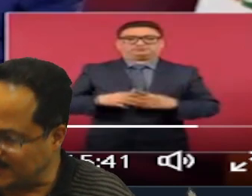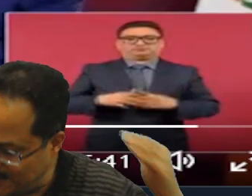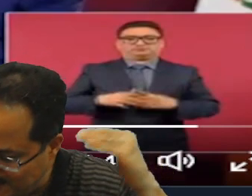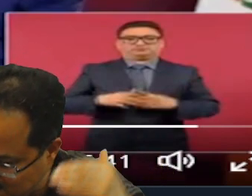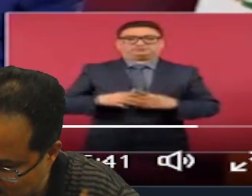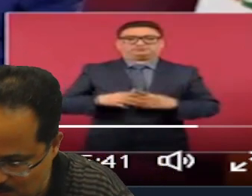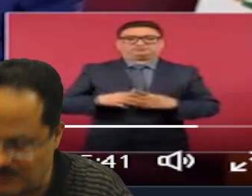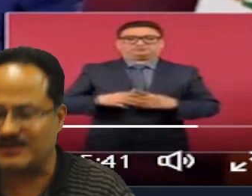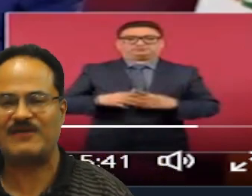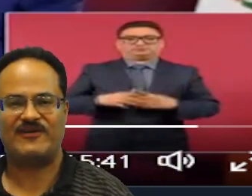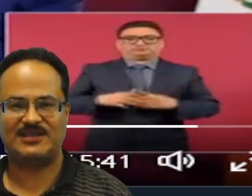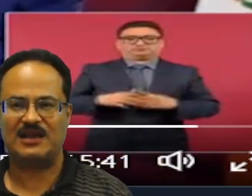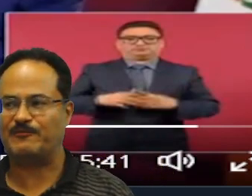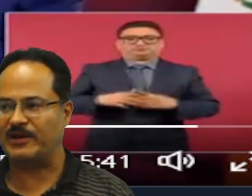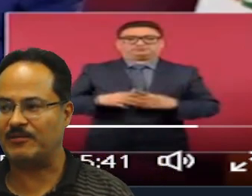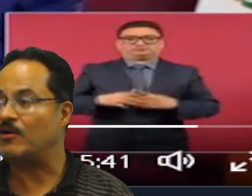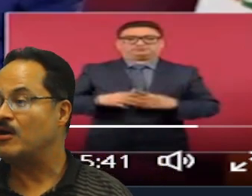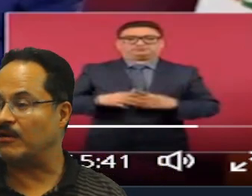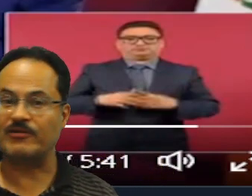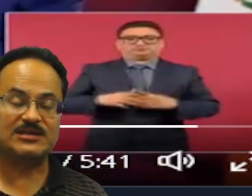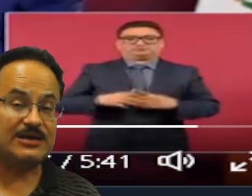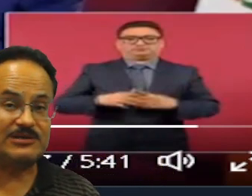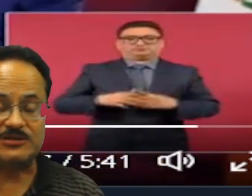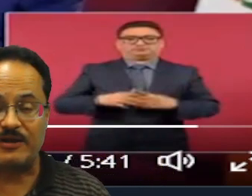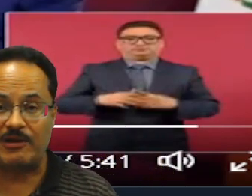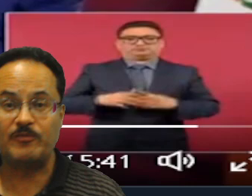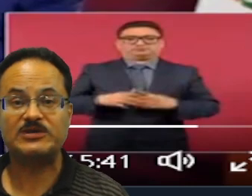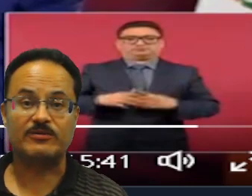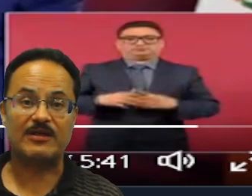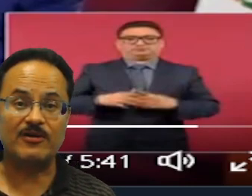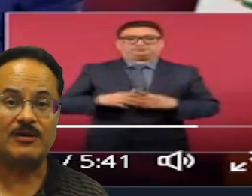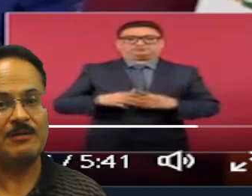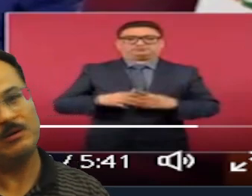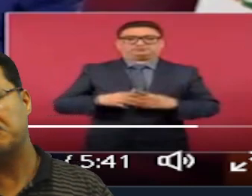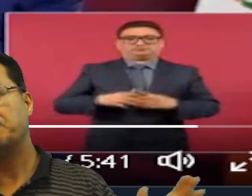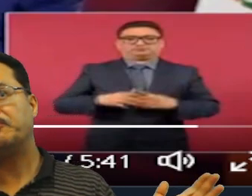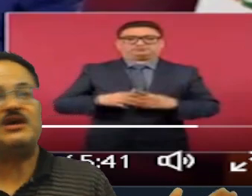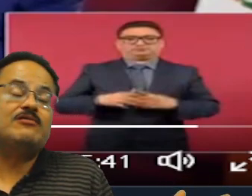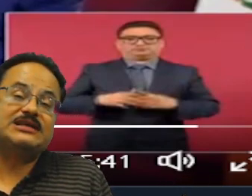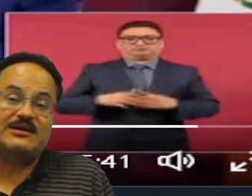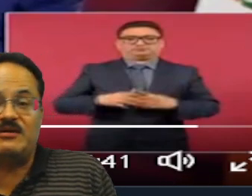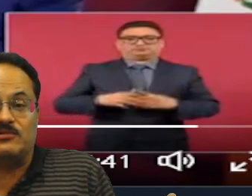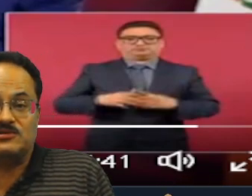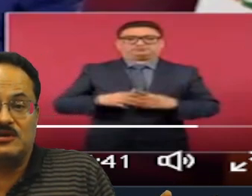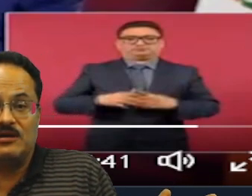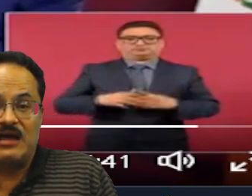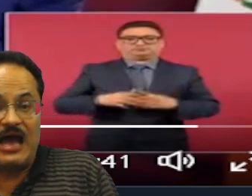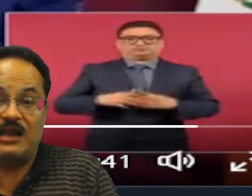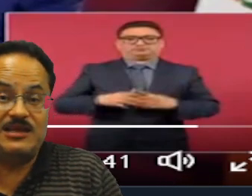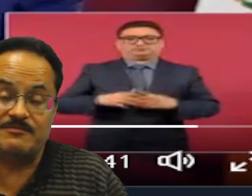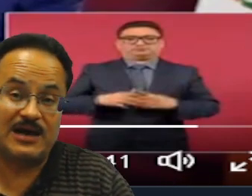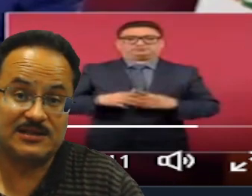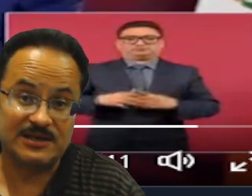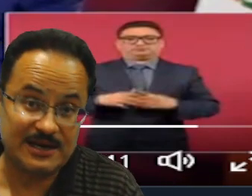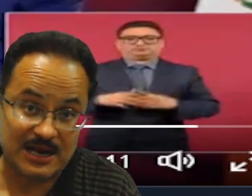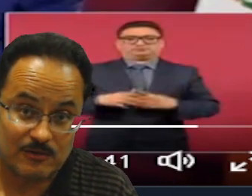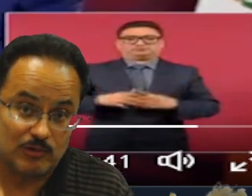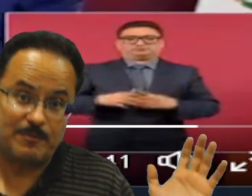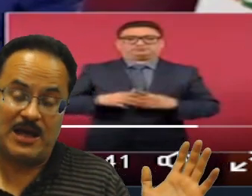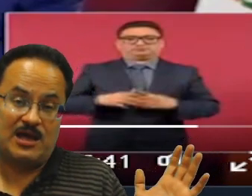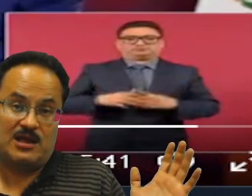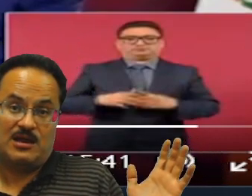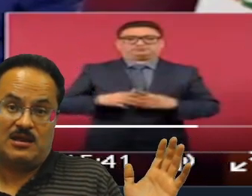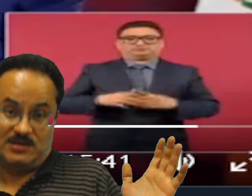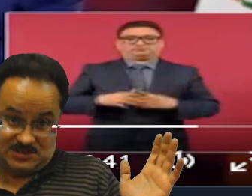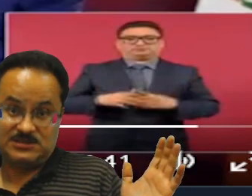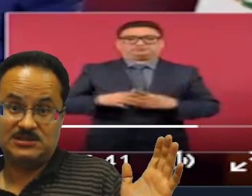cualquier decisión que afecte al pueblo cuando le sea cuestionado a López Obrador pues ya no la sabemos alguien va a tener la